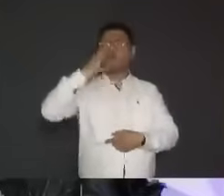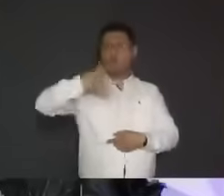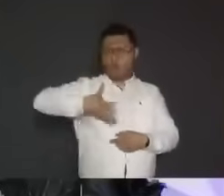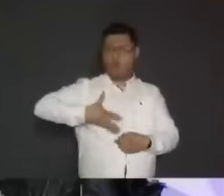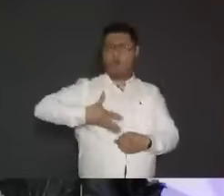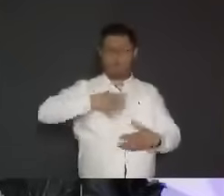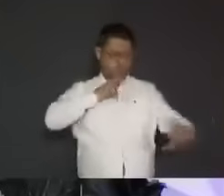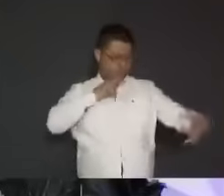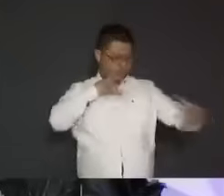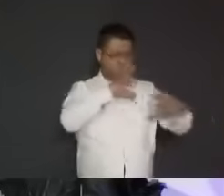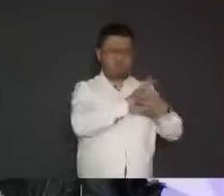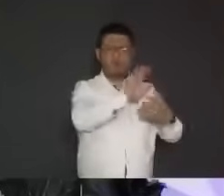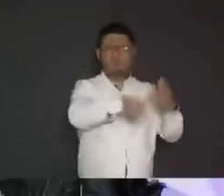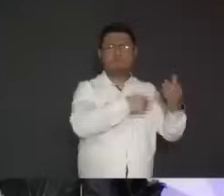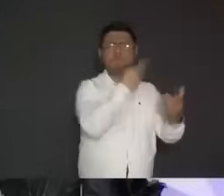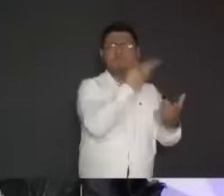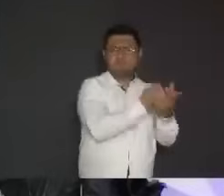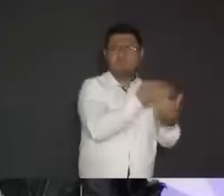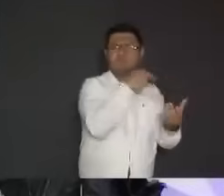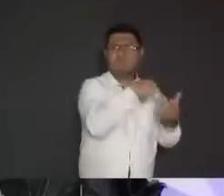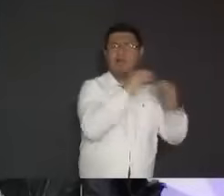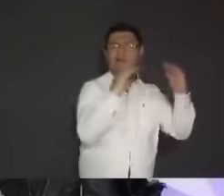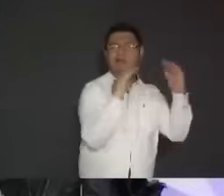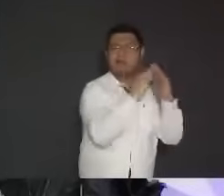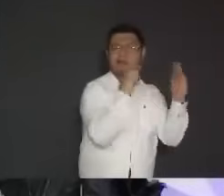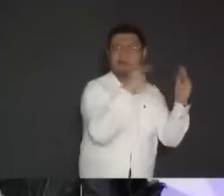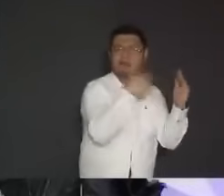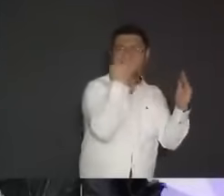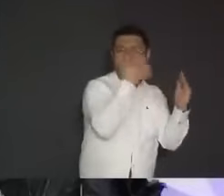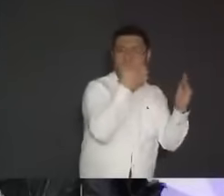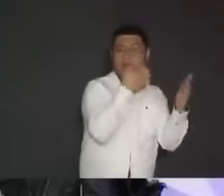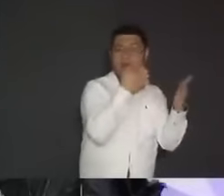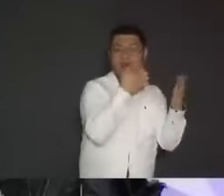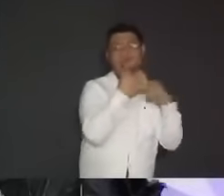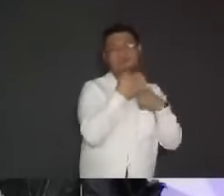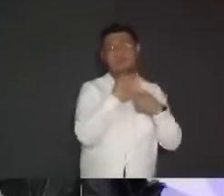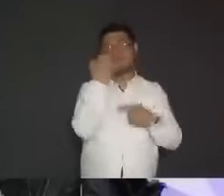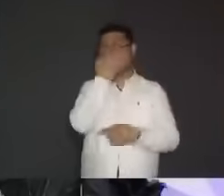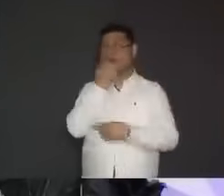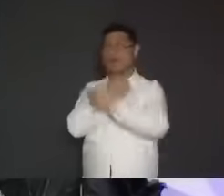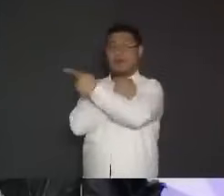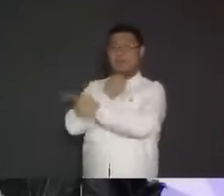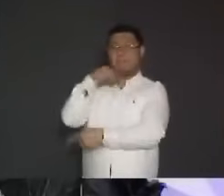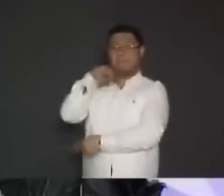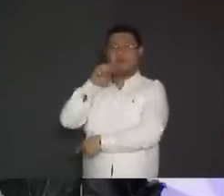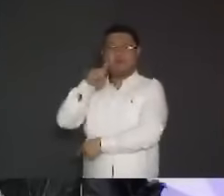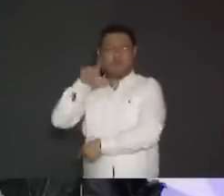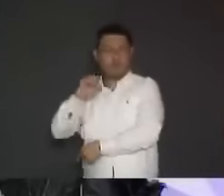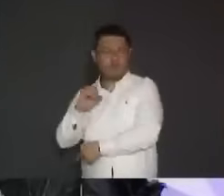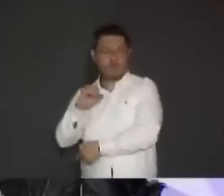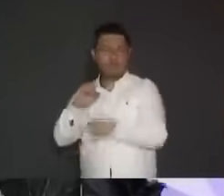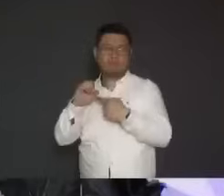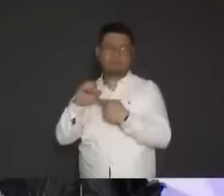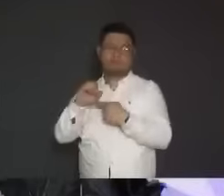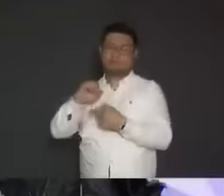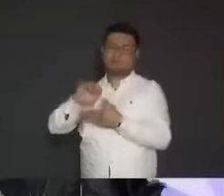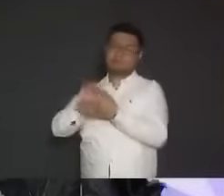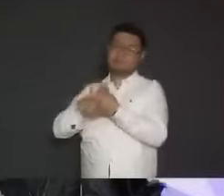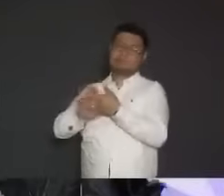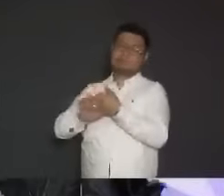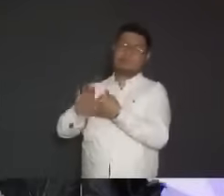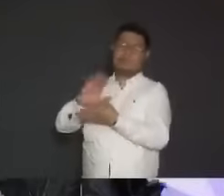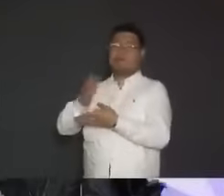vinces, y nunca hablaría mal de mi propia escuela, como él dijo que la escuela modelo es de medio pelo. Me imagino que